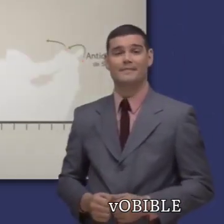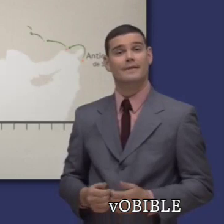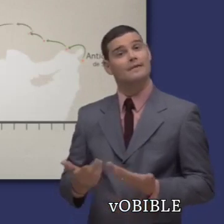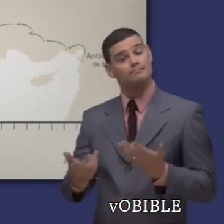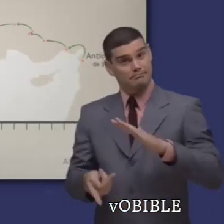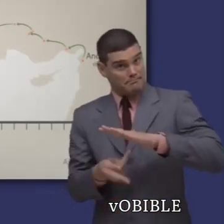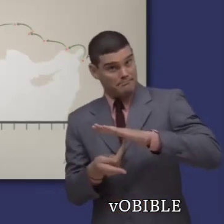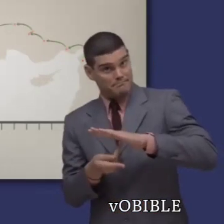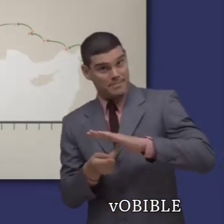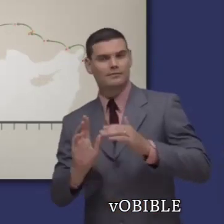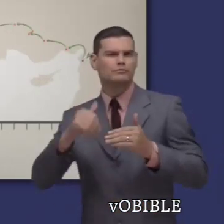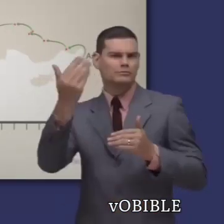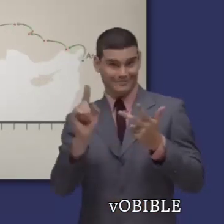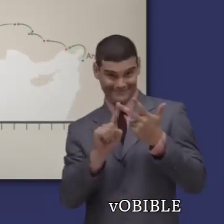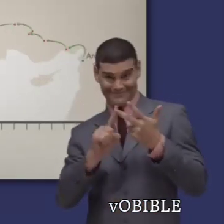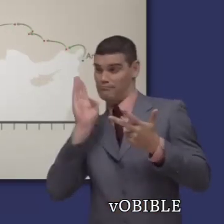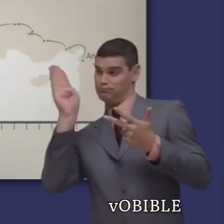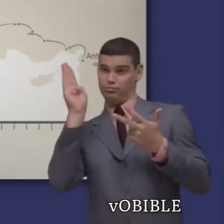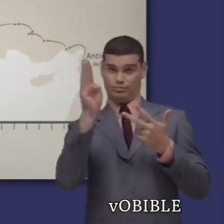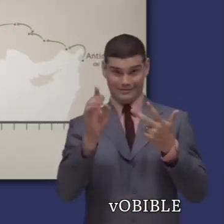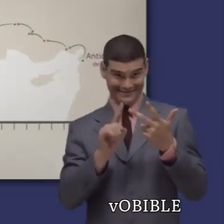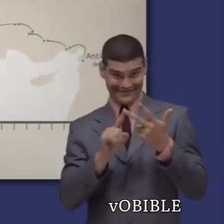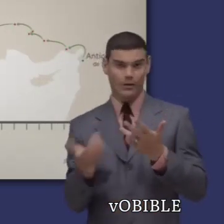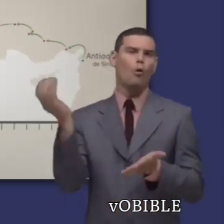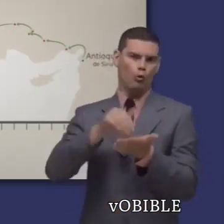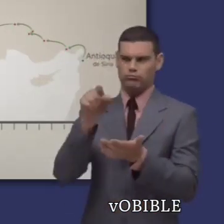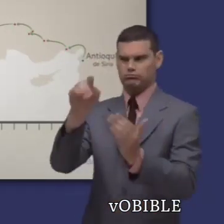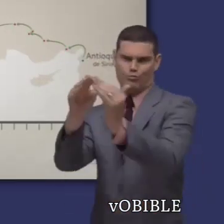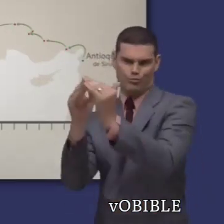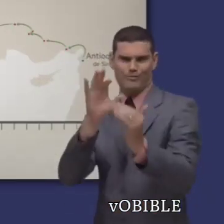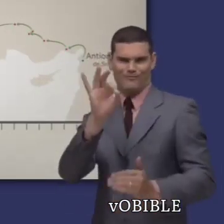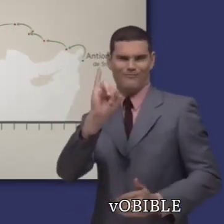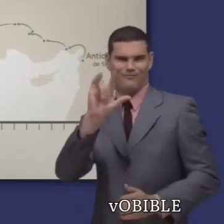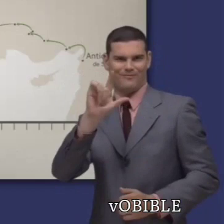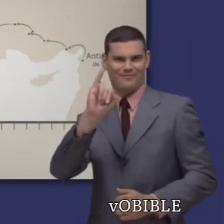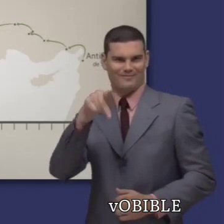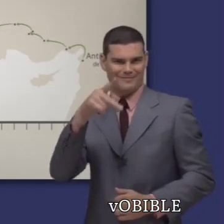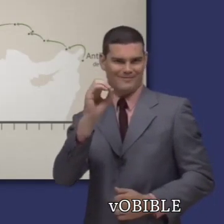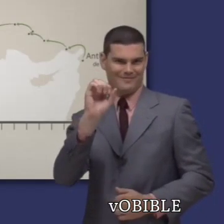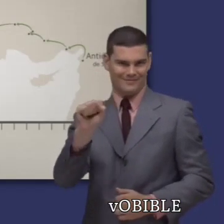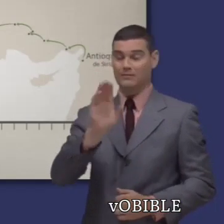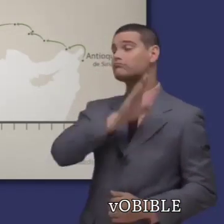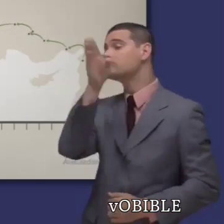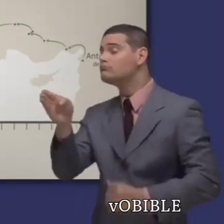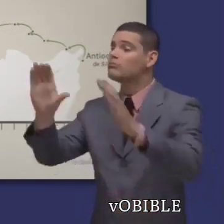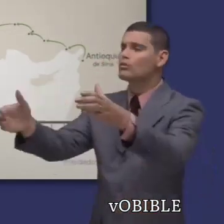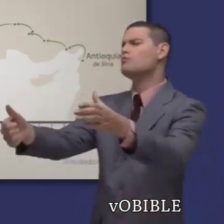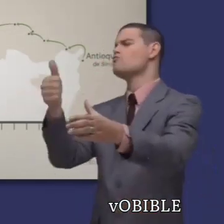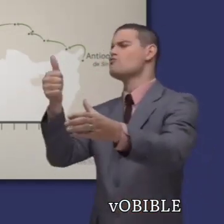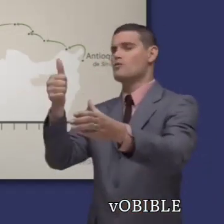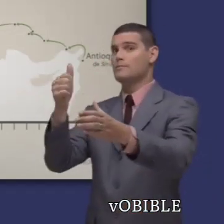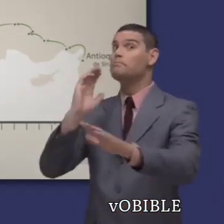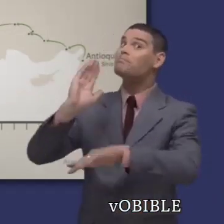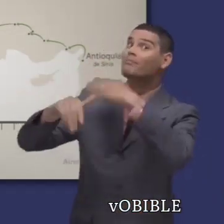Durante su tercer viaje misional, Pablo volvió a Filipos. La carta que escribió a esta congregación revela el